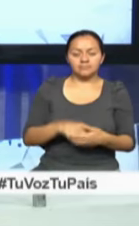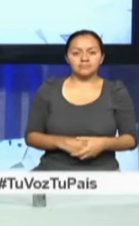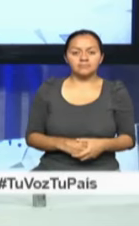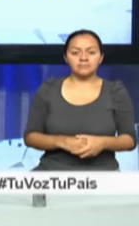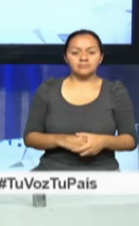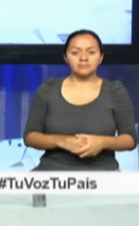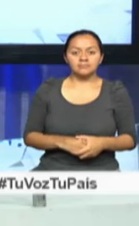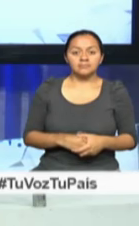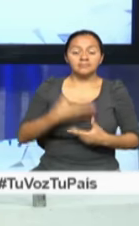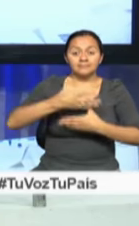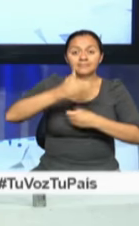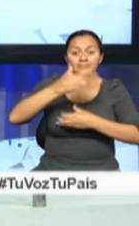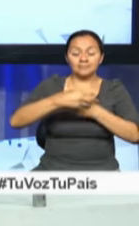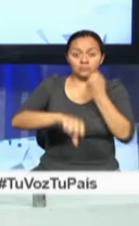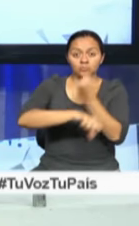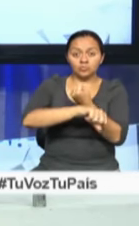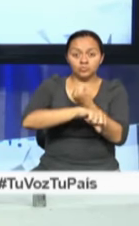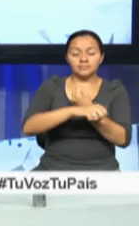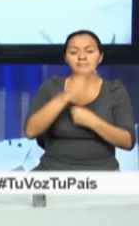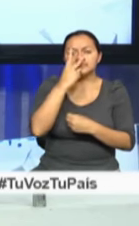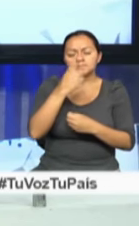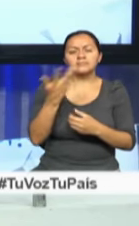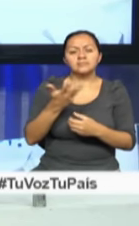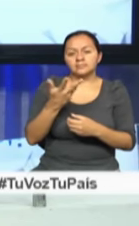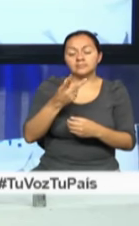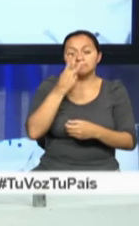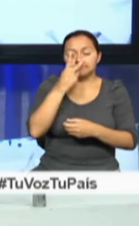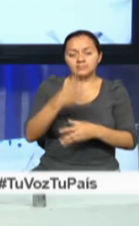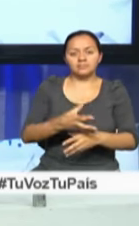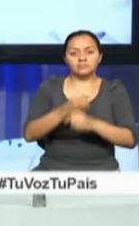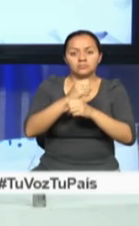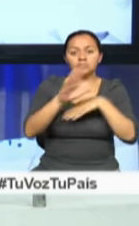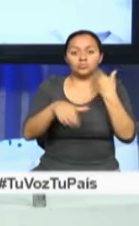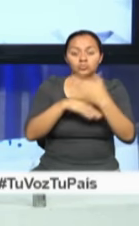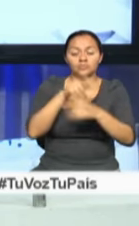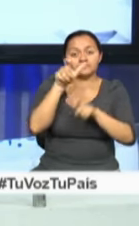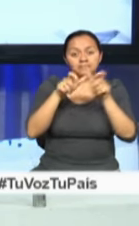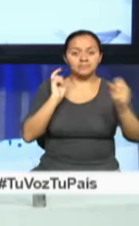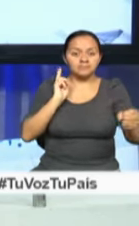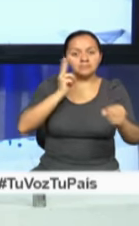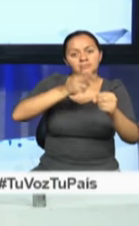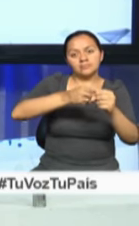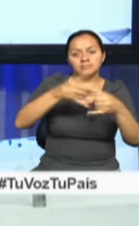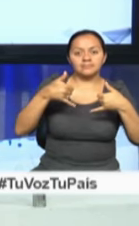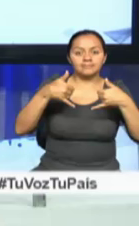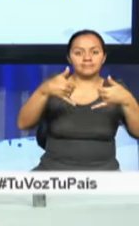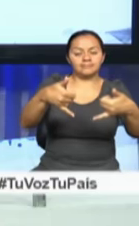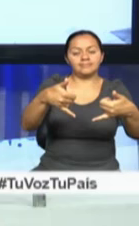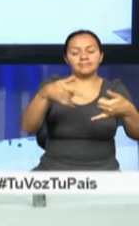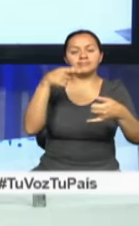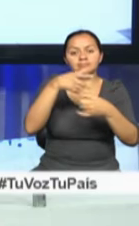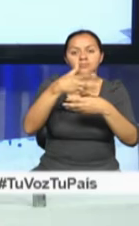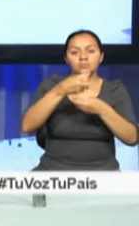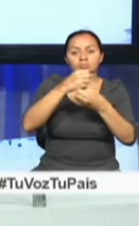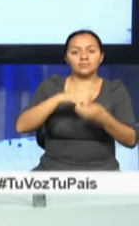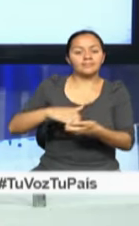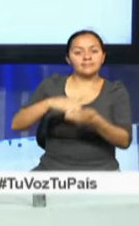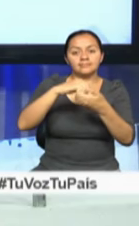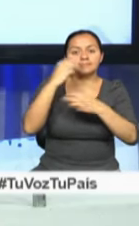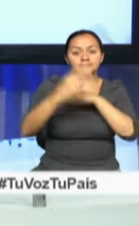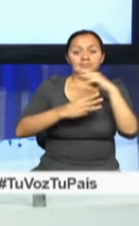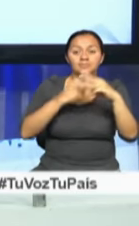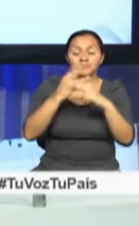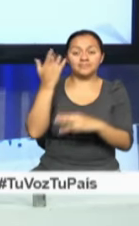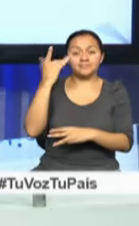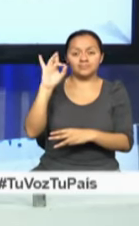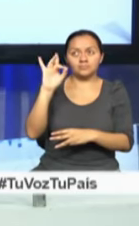La FIFA aseguró que velará por la seguridad de los aficionados que asistan a la Copa de las Confederaciones y el Mundial del